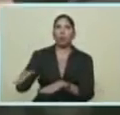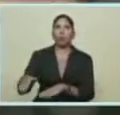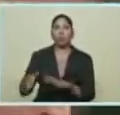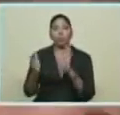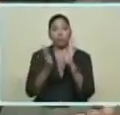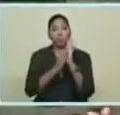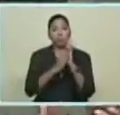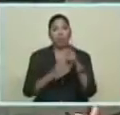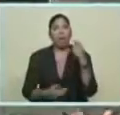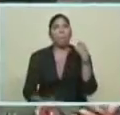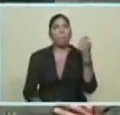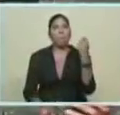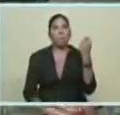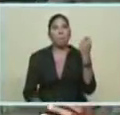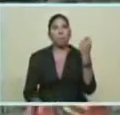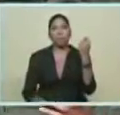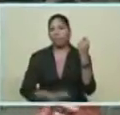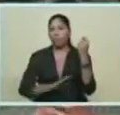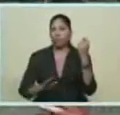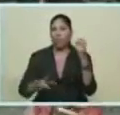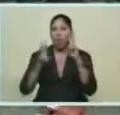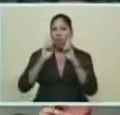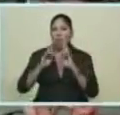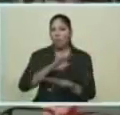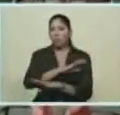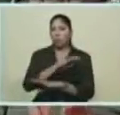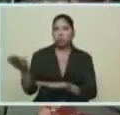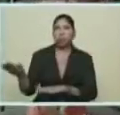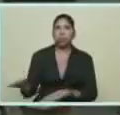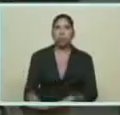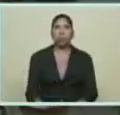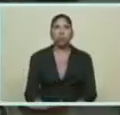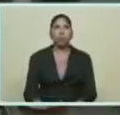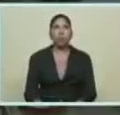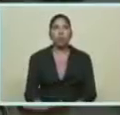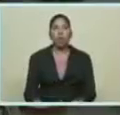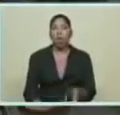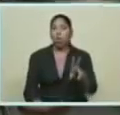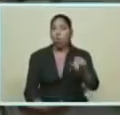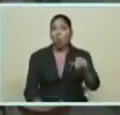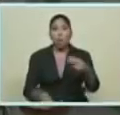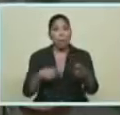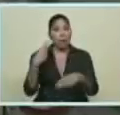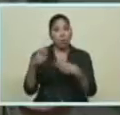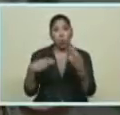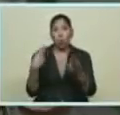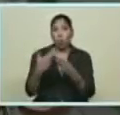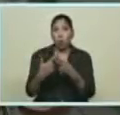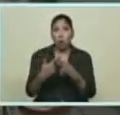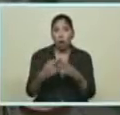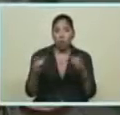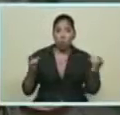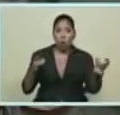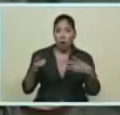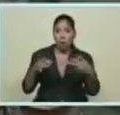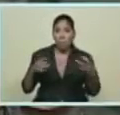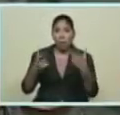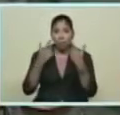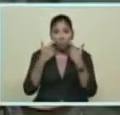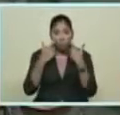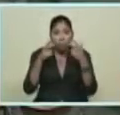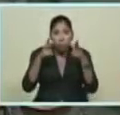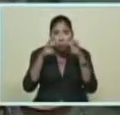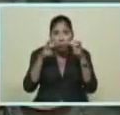mano, combatir los crímenes del fascismo. ¡Nunca más guarimba! ¡Oído!